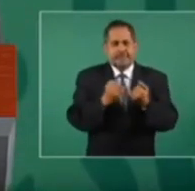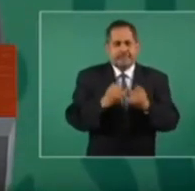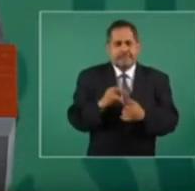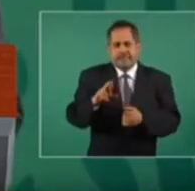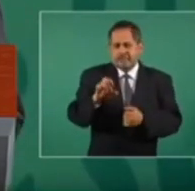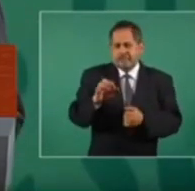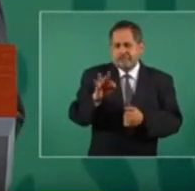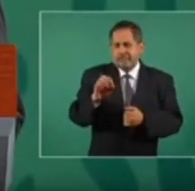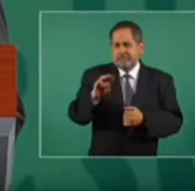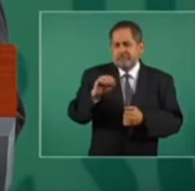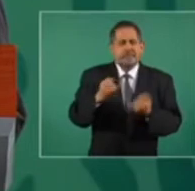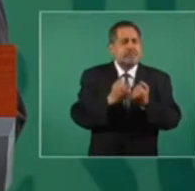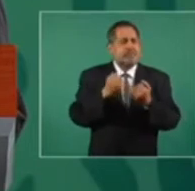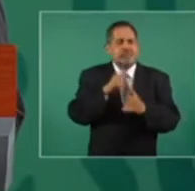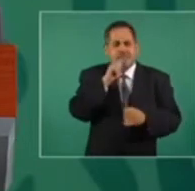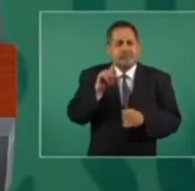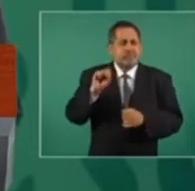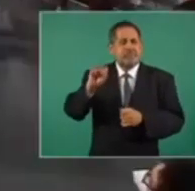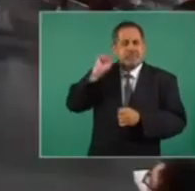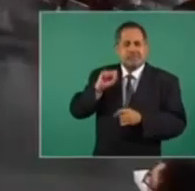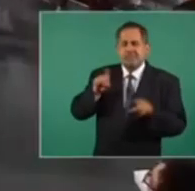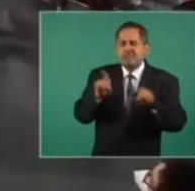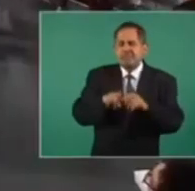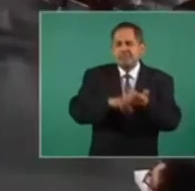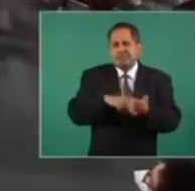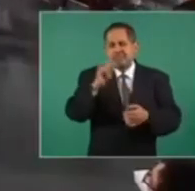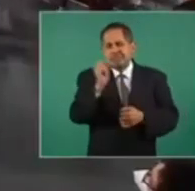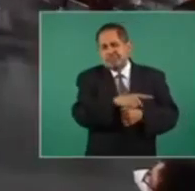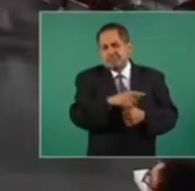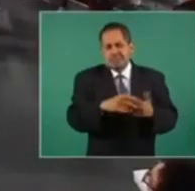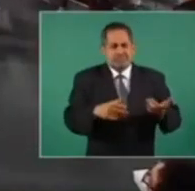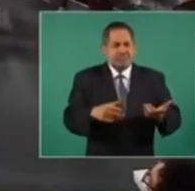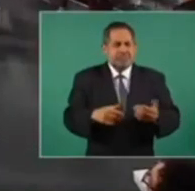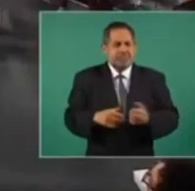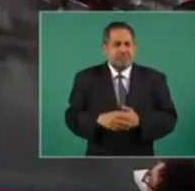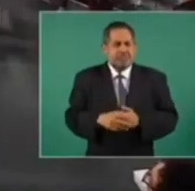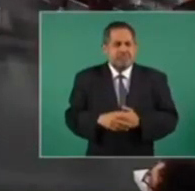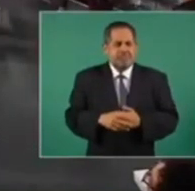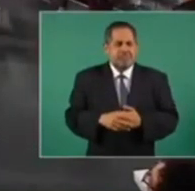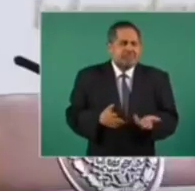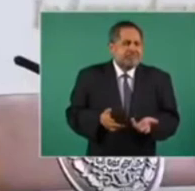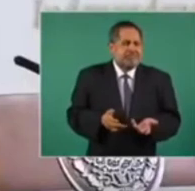con esto del sábado, es lo mismo. Sí, son otras... Que